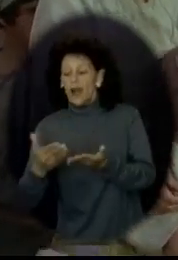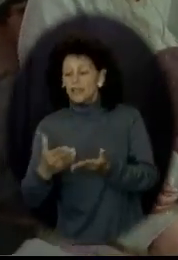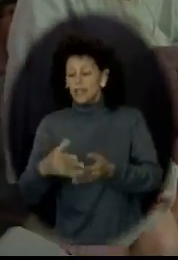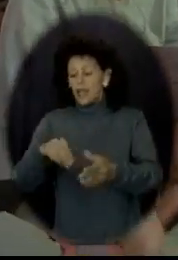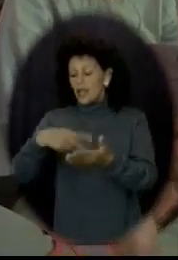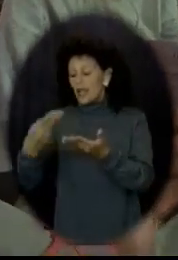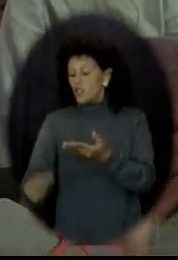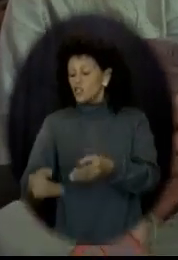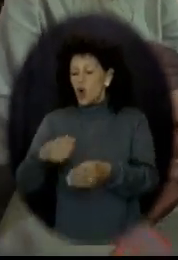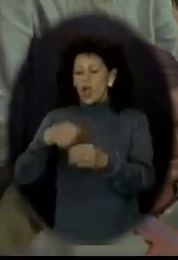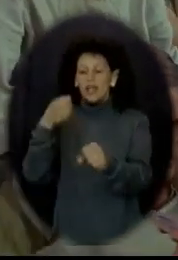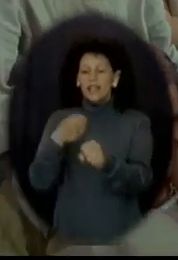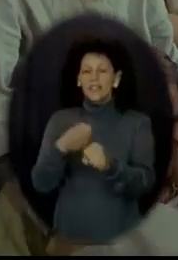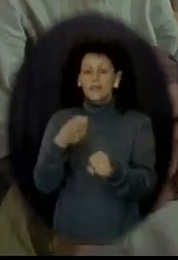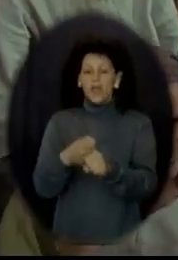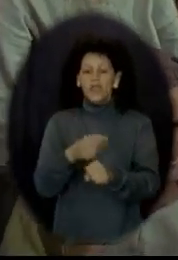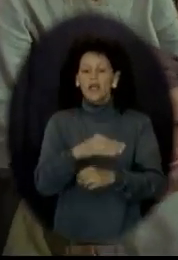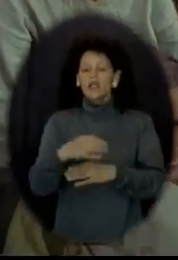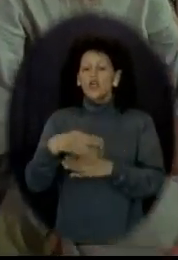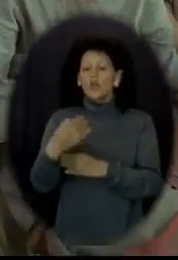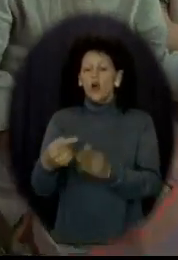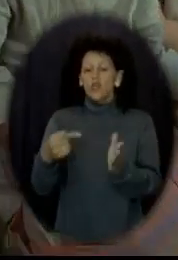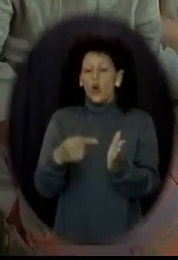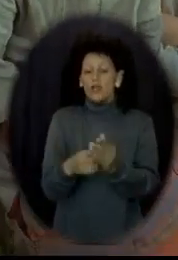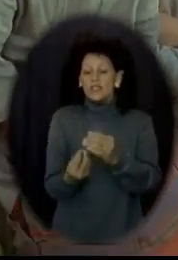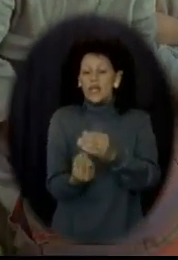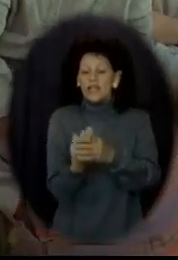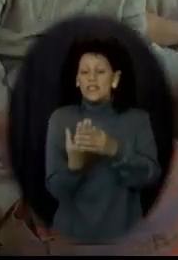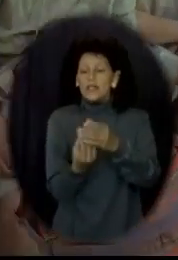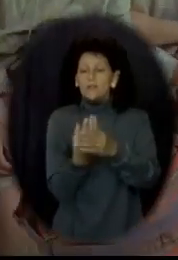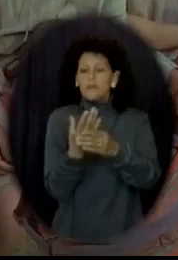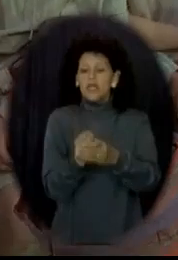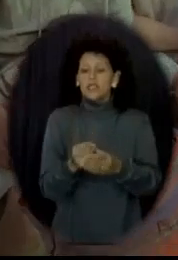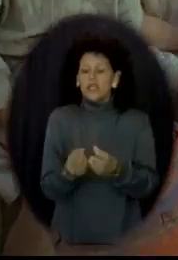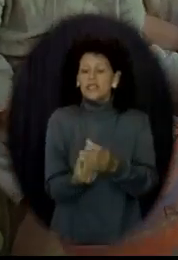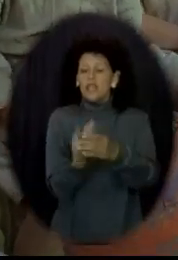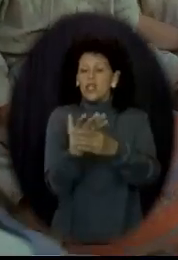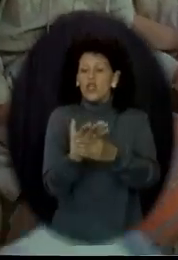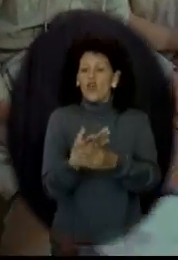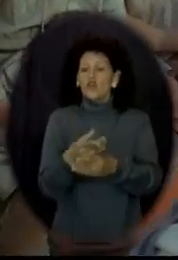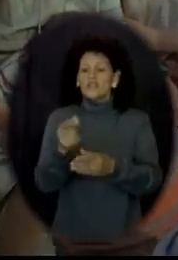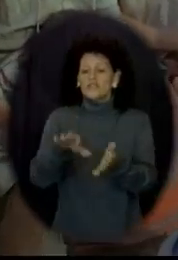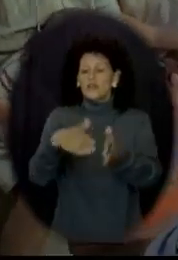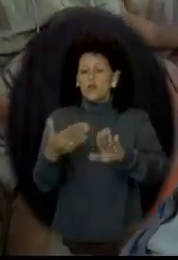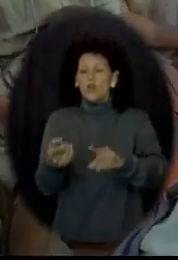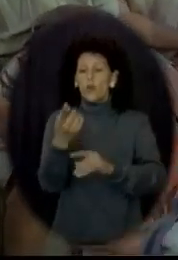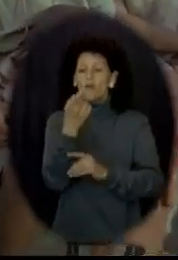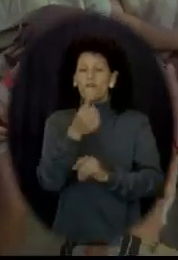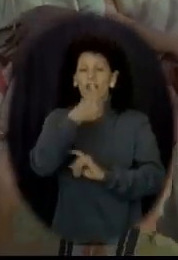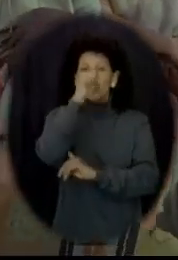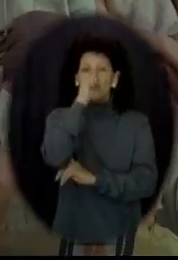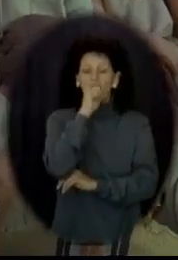Otra parte cayó en las piedras. Y cuando esta semilla brotó, se secó por la falta de humedad.